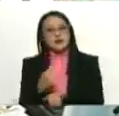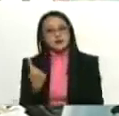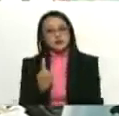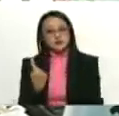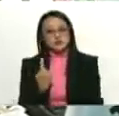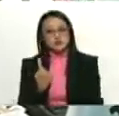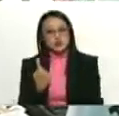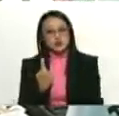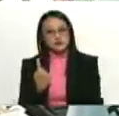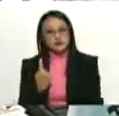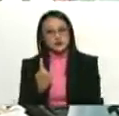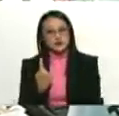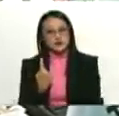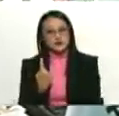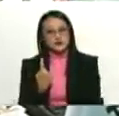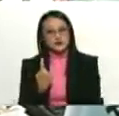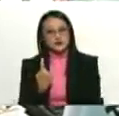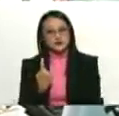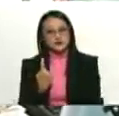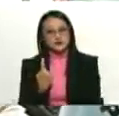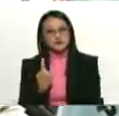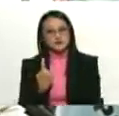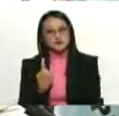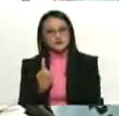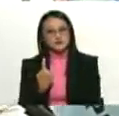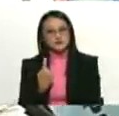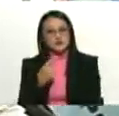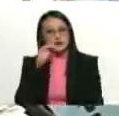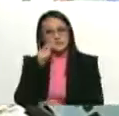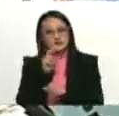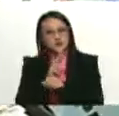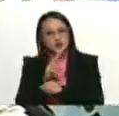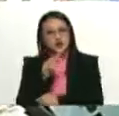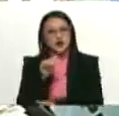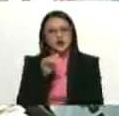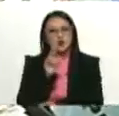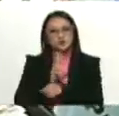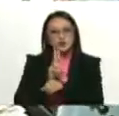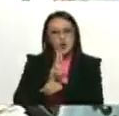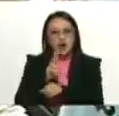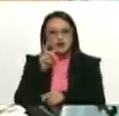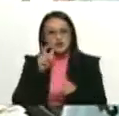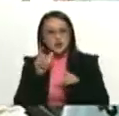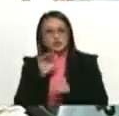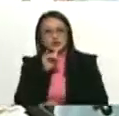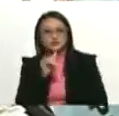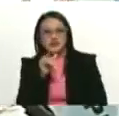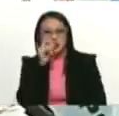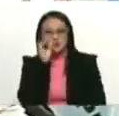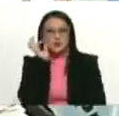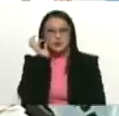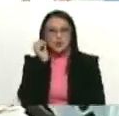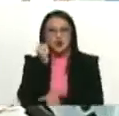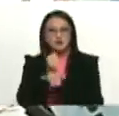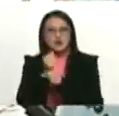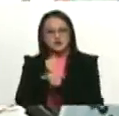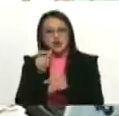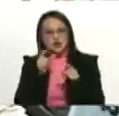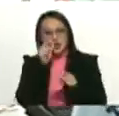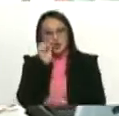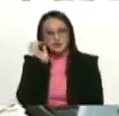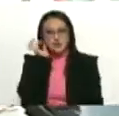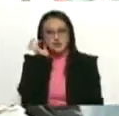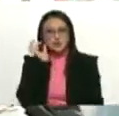solamente que el usuario, el denunciante, el hombre, la mujer, el trabajador, la